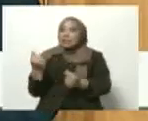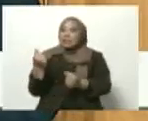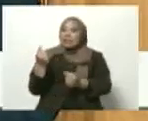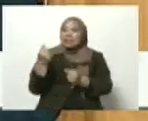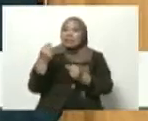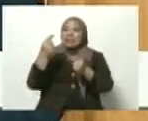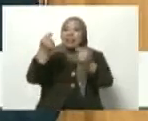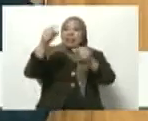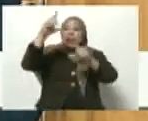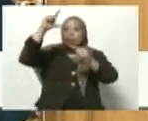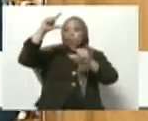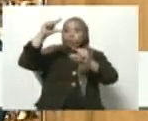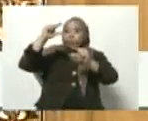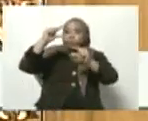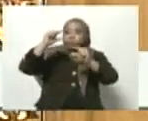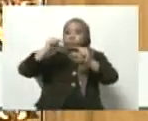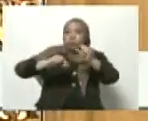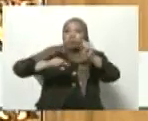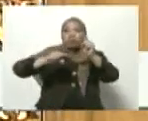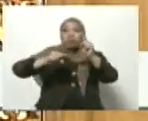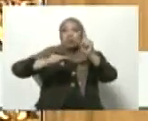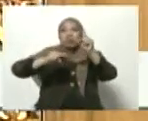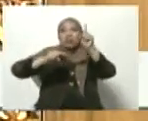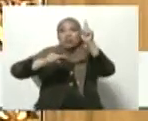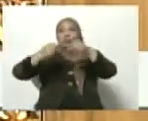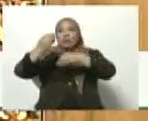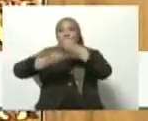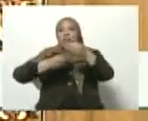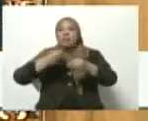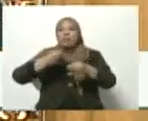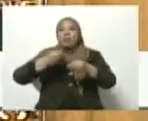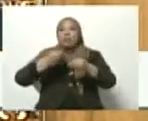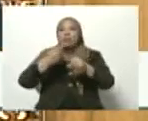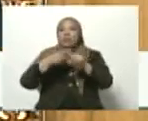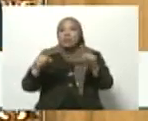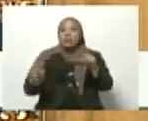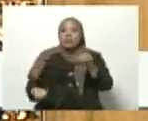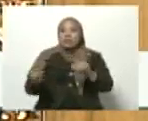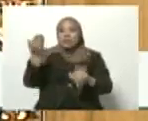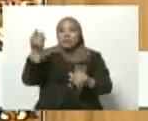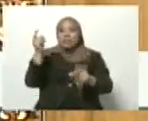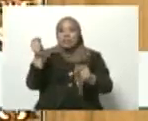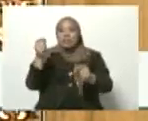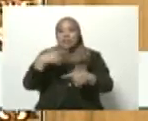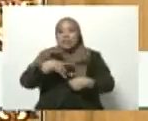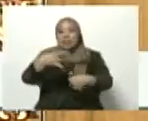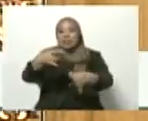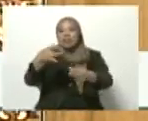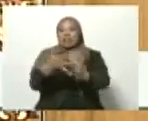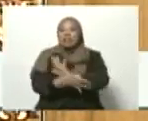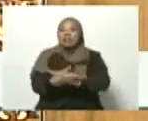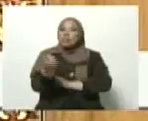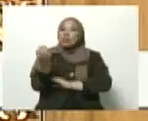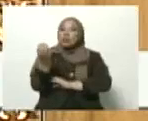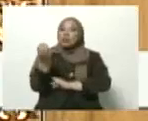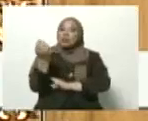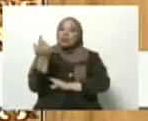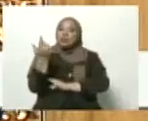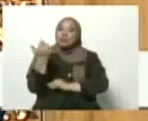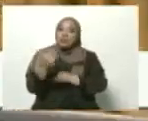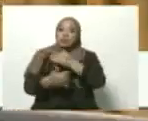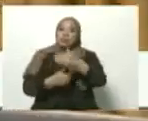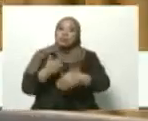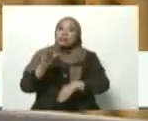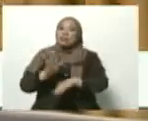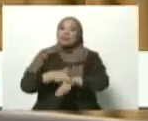cayendo de precio, los bonos están subiendo, los bonos están cayendo de precio porque aumentan las tasas de interés. ¿Por qué los bonos están cayendo de